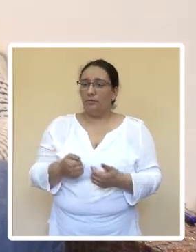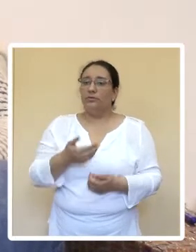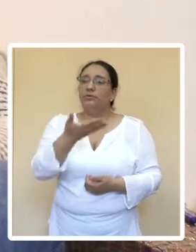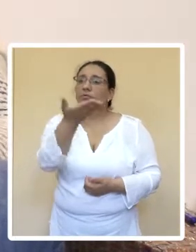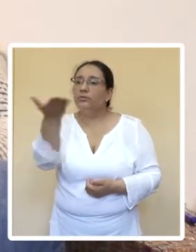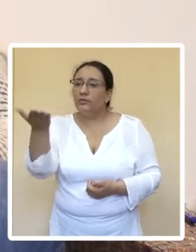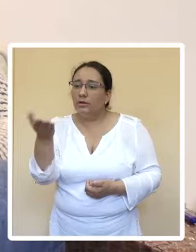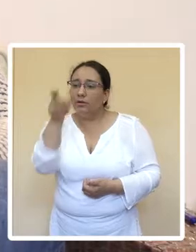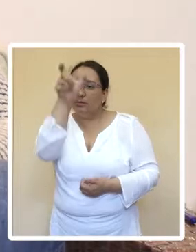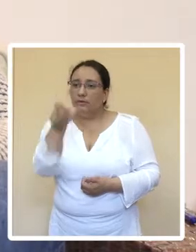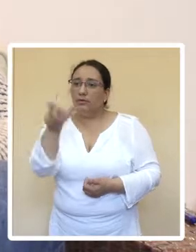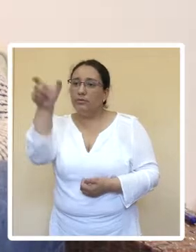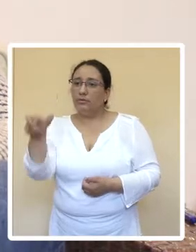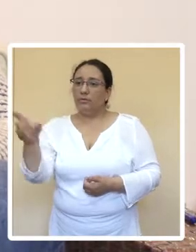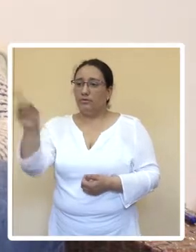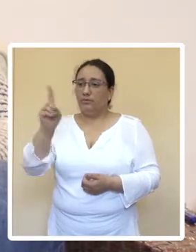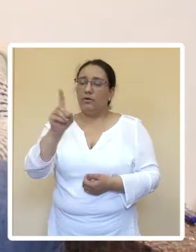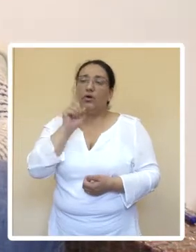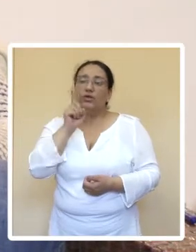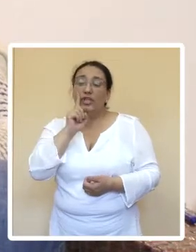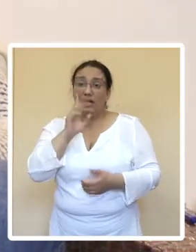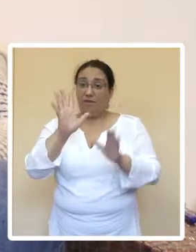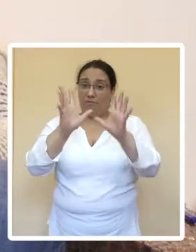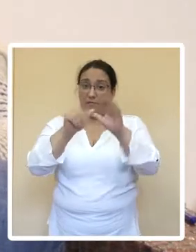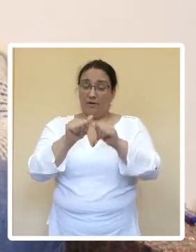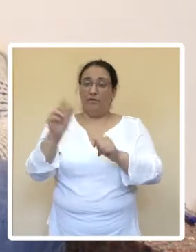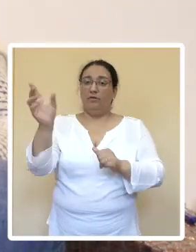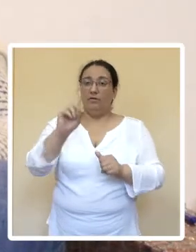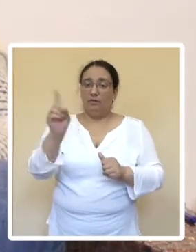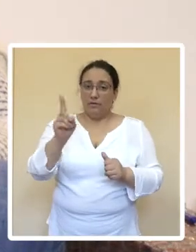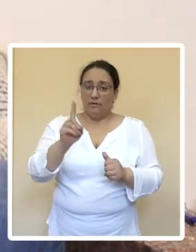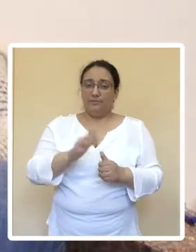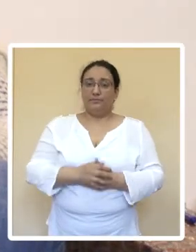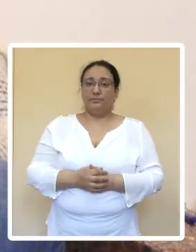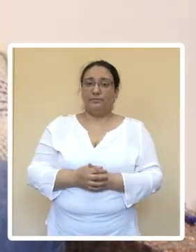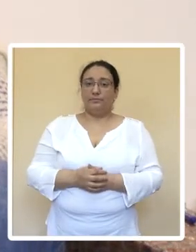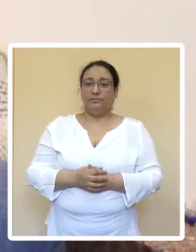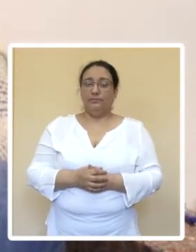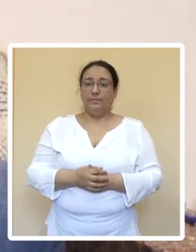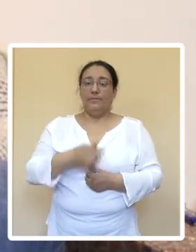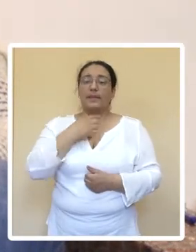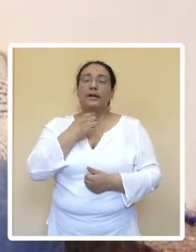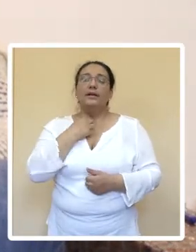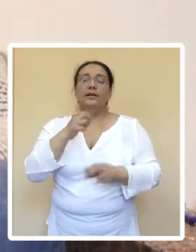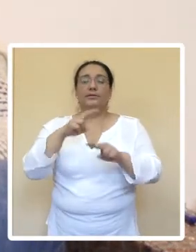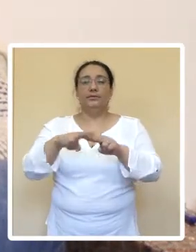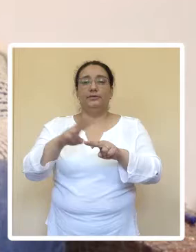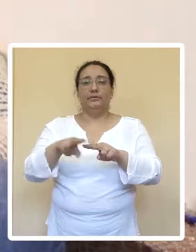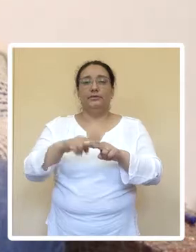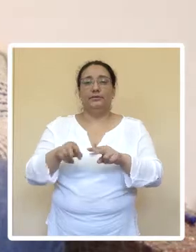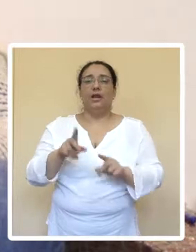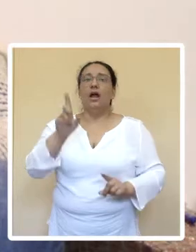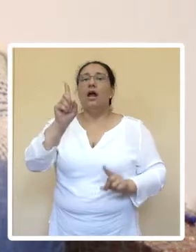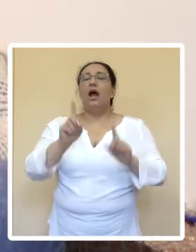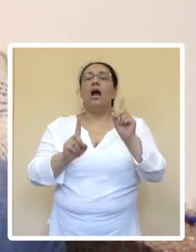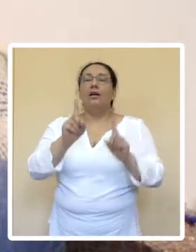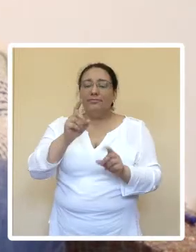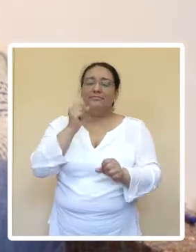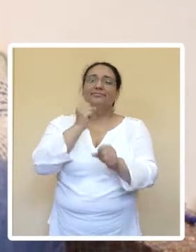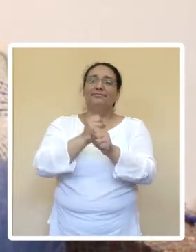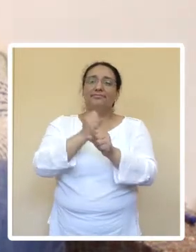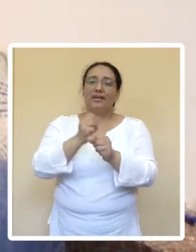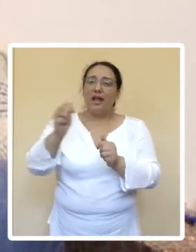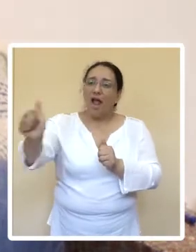persona con discapacidad, usted tiene algún familiar con discapacidad y quiere hacer algún tipo